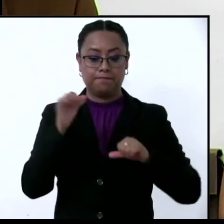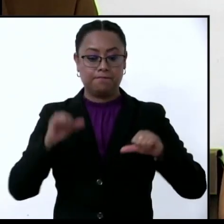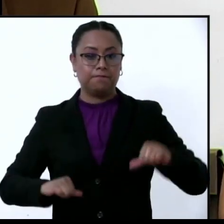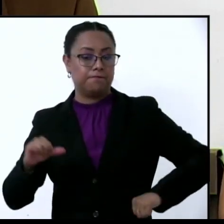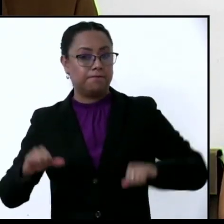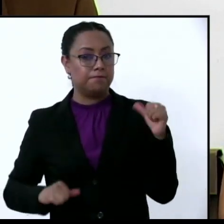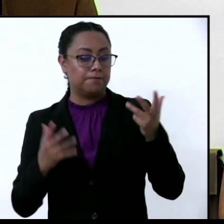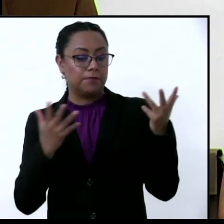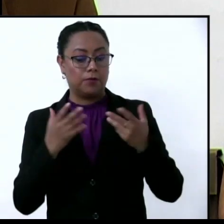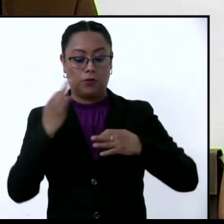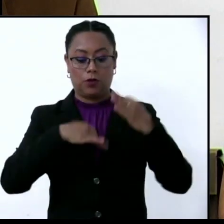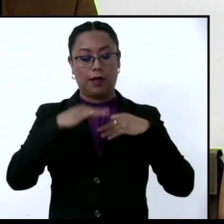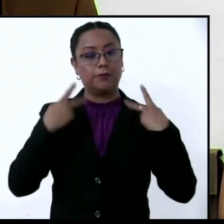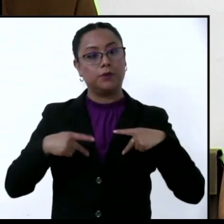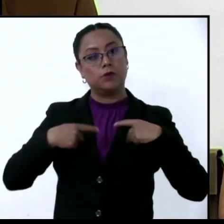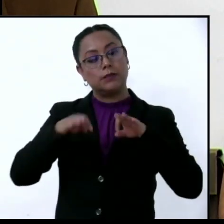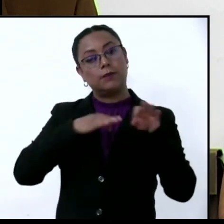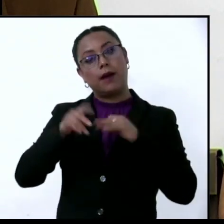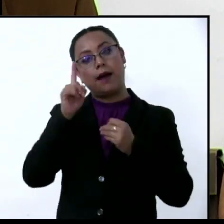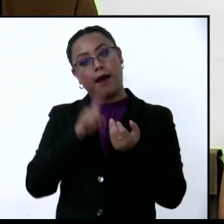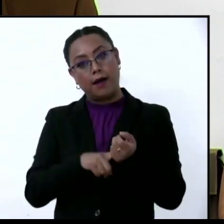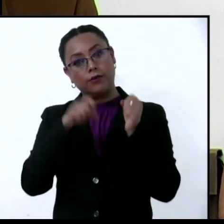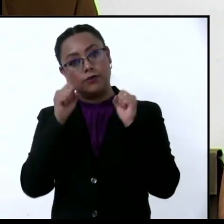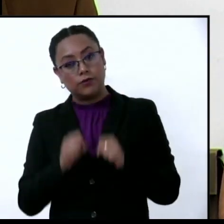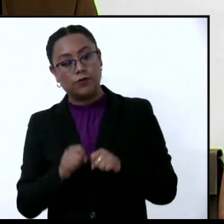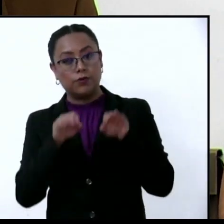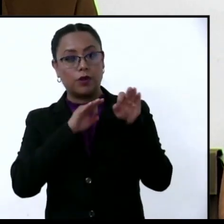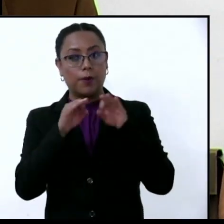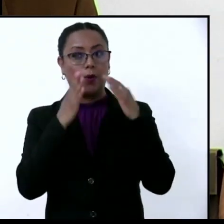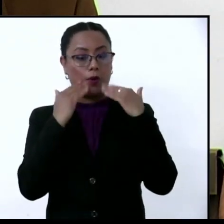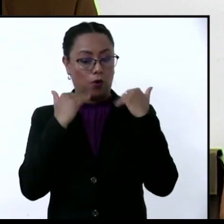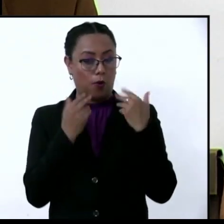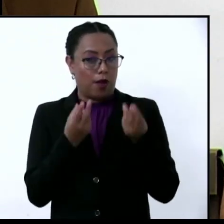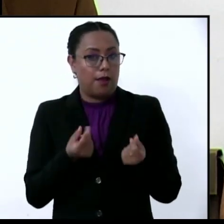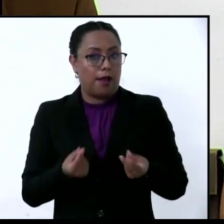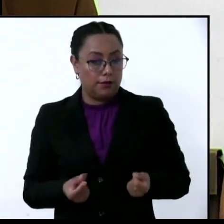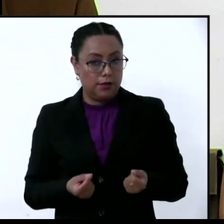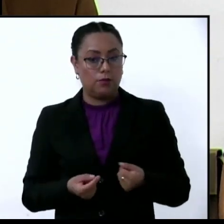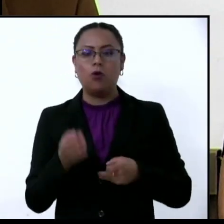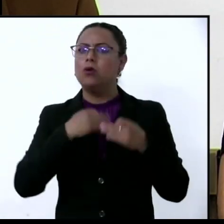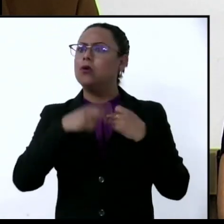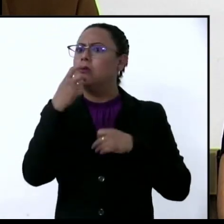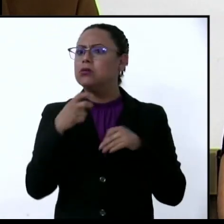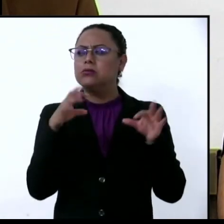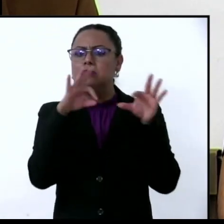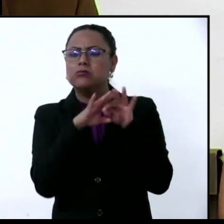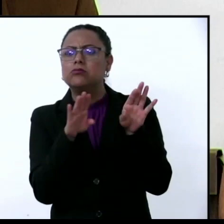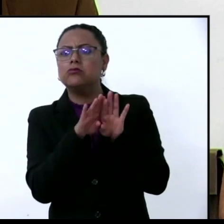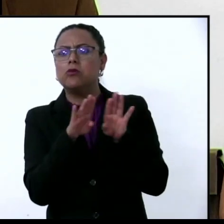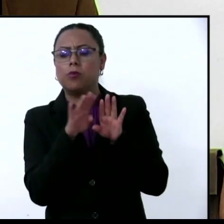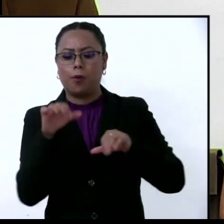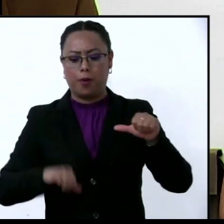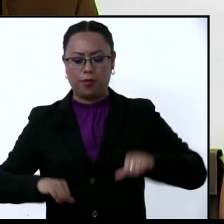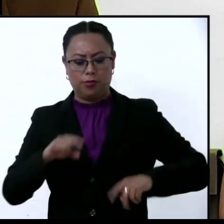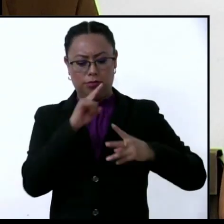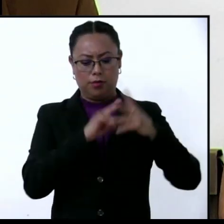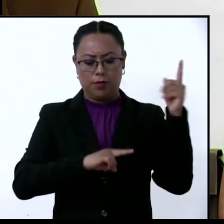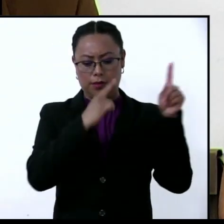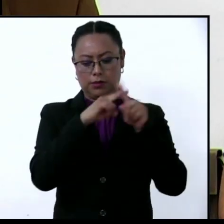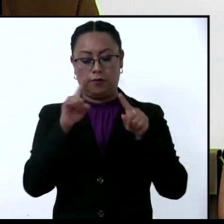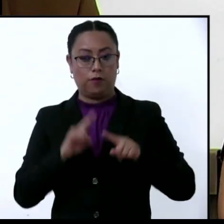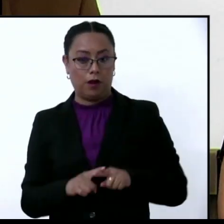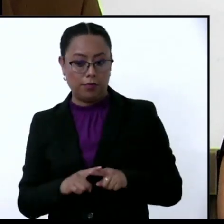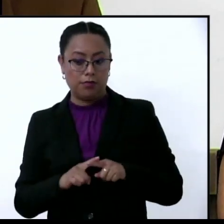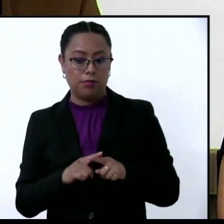que forman parte del seguro de desempleo activo, pues tienen que ver con diversas actividades de carácter